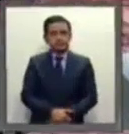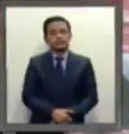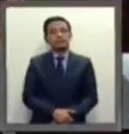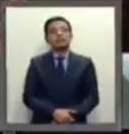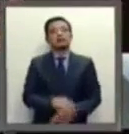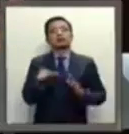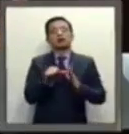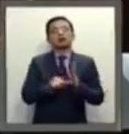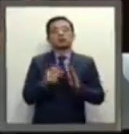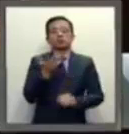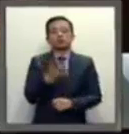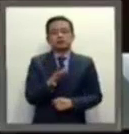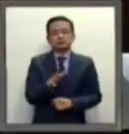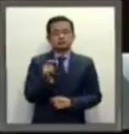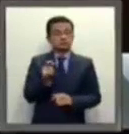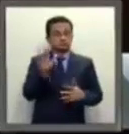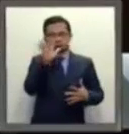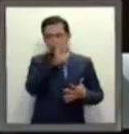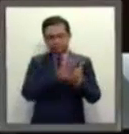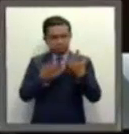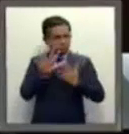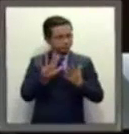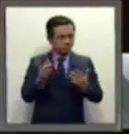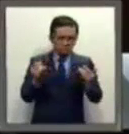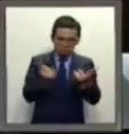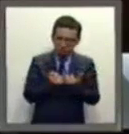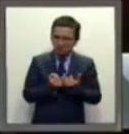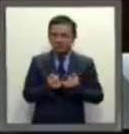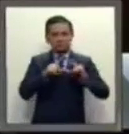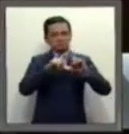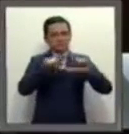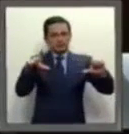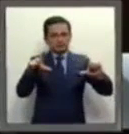Artículo 10, opacidad, párrafo